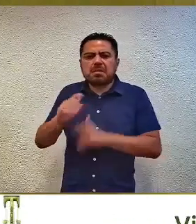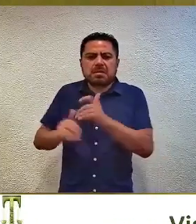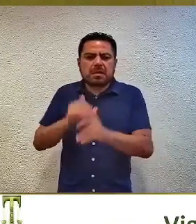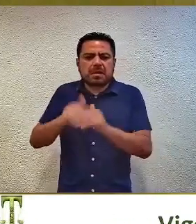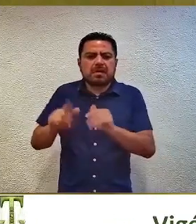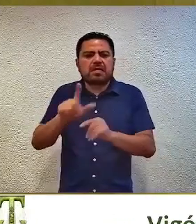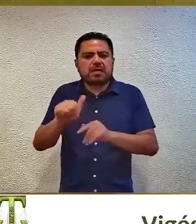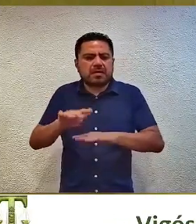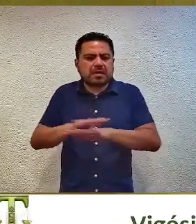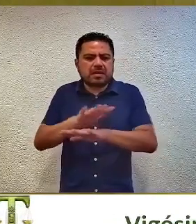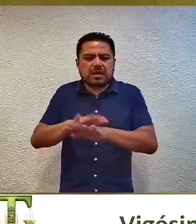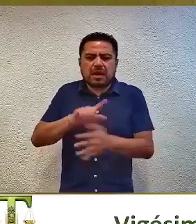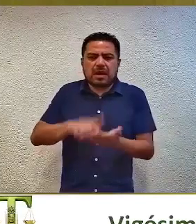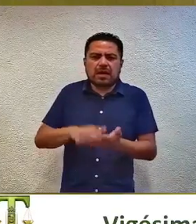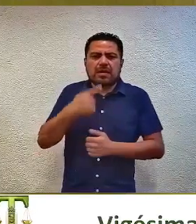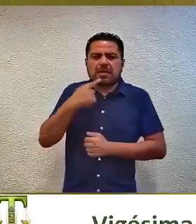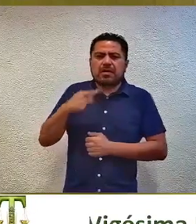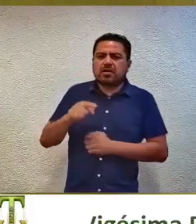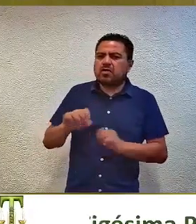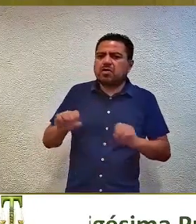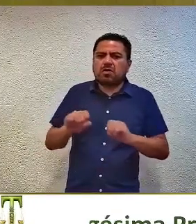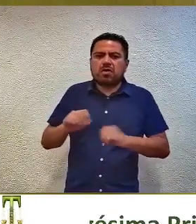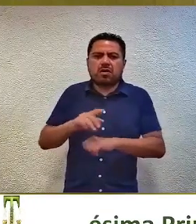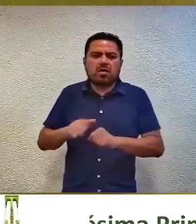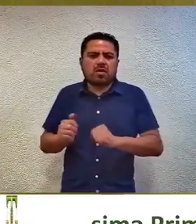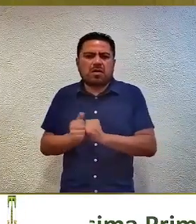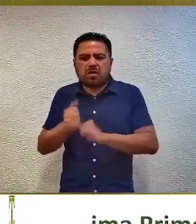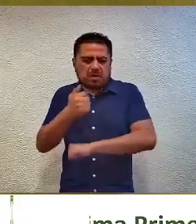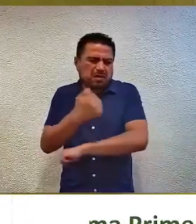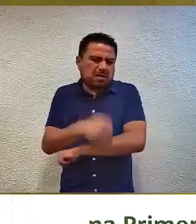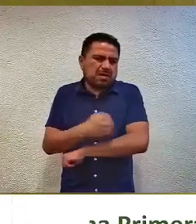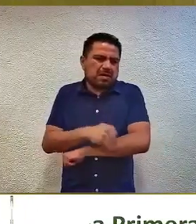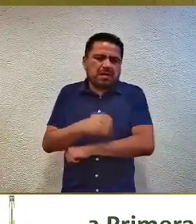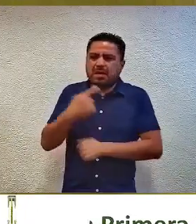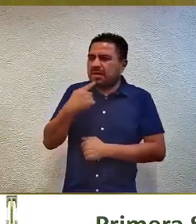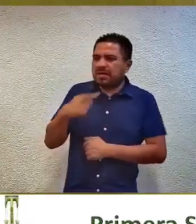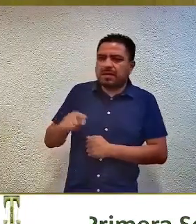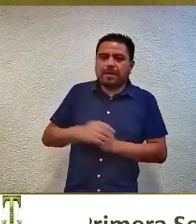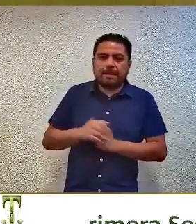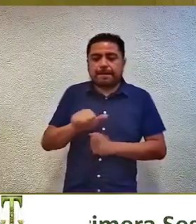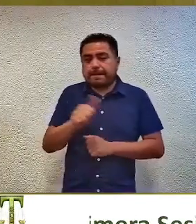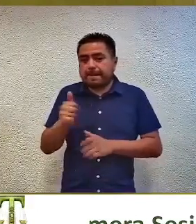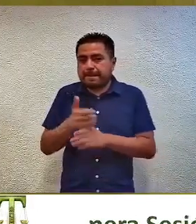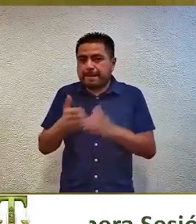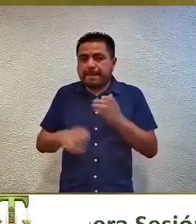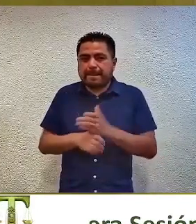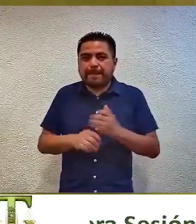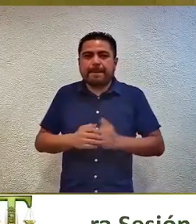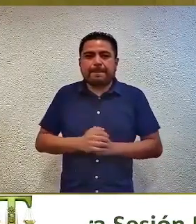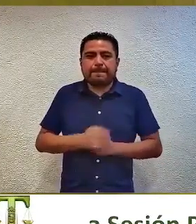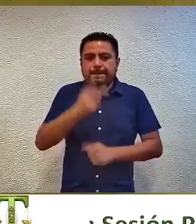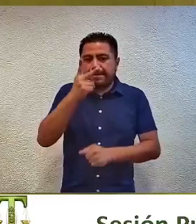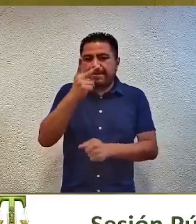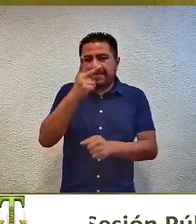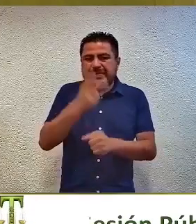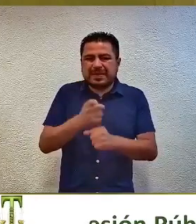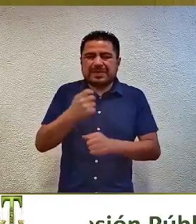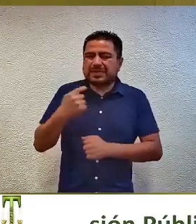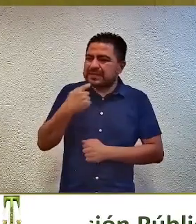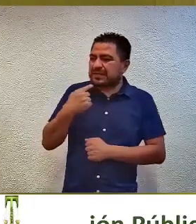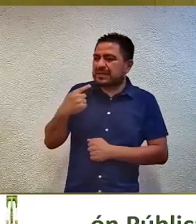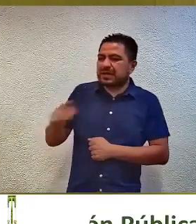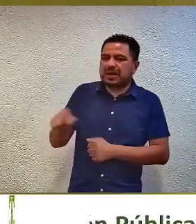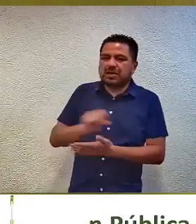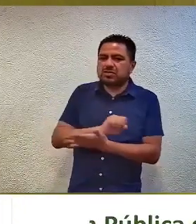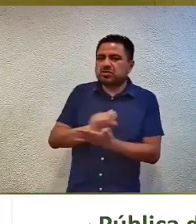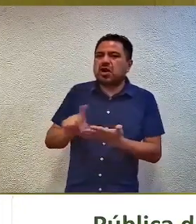que se actualiza la causal de improcedencia consistente en la extemporaneidad de la demanda. Por otro lado, y por lo que respecta al segundo agravio consistente en la solicitud